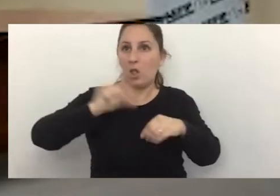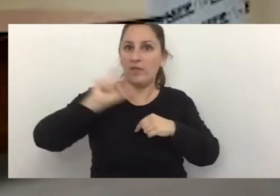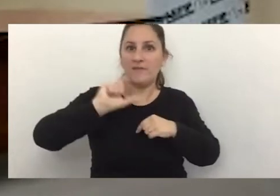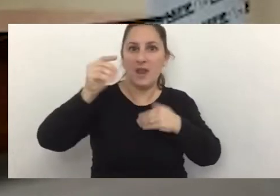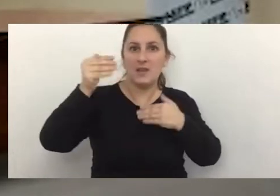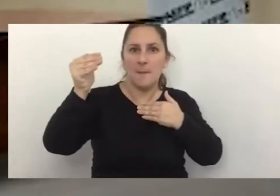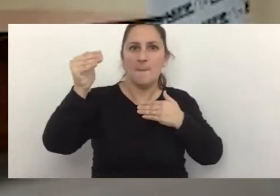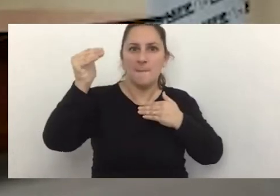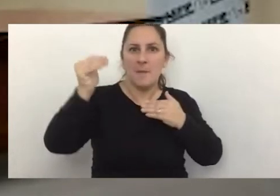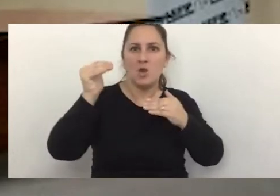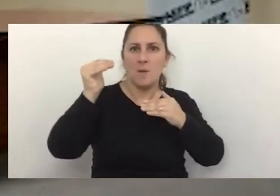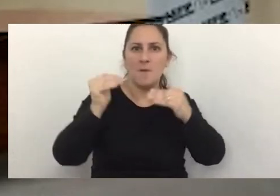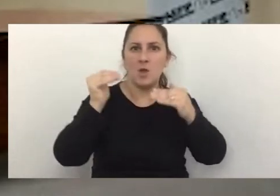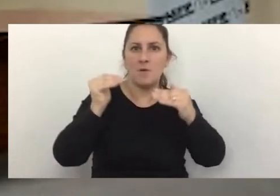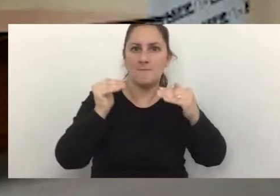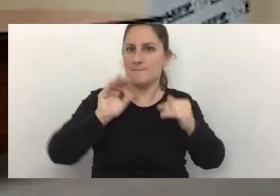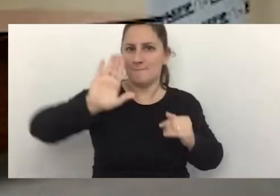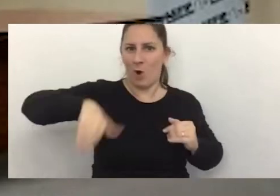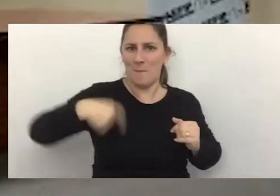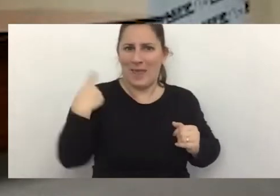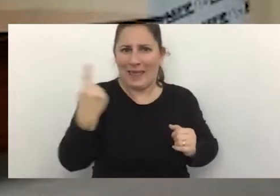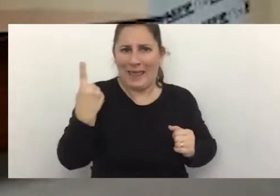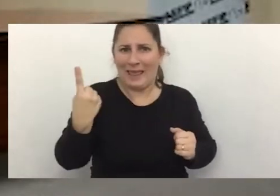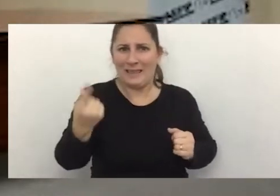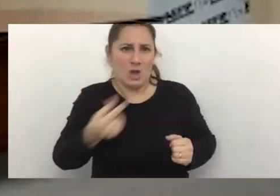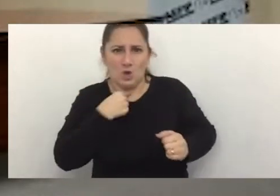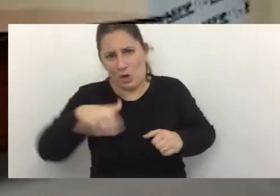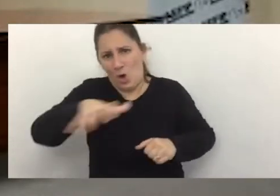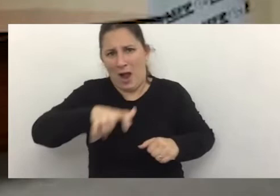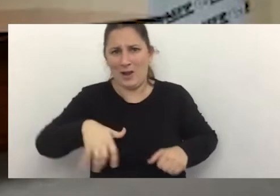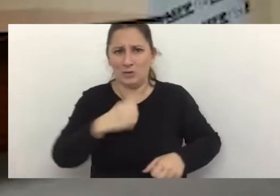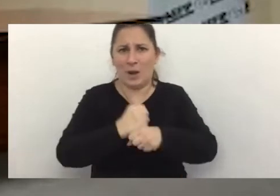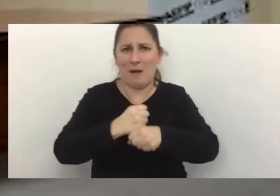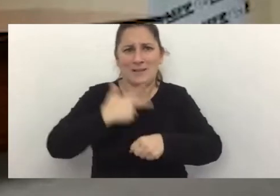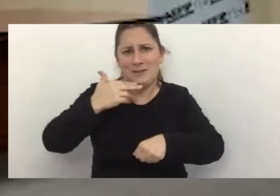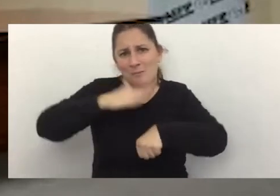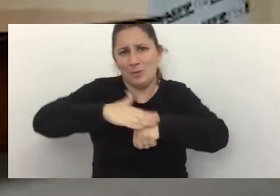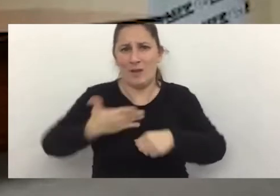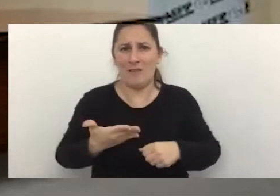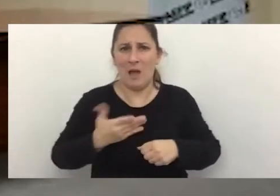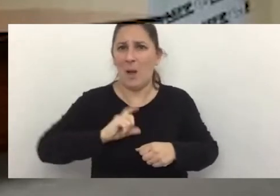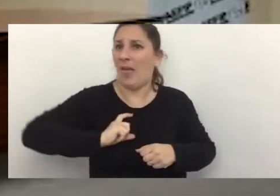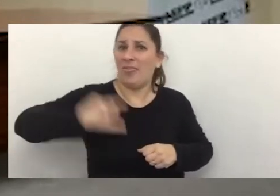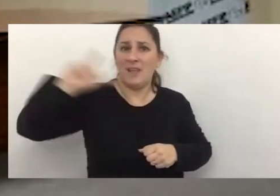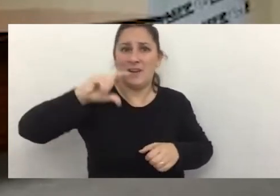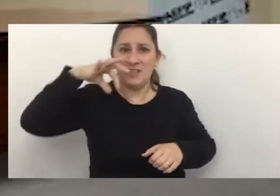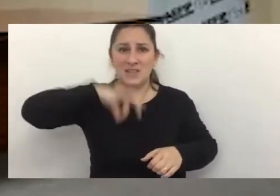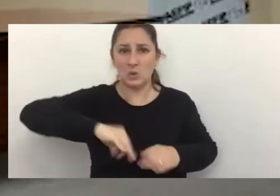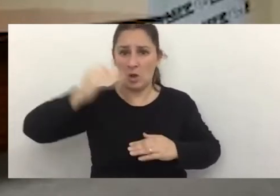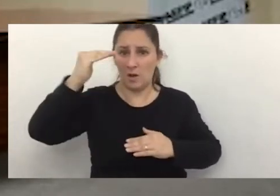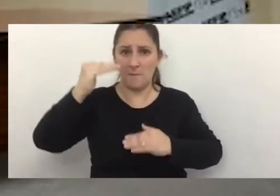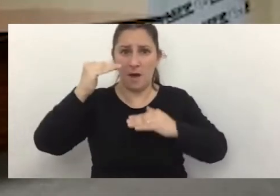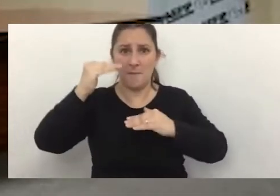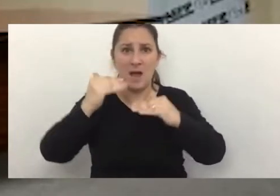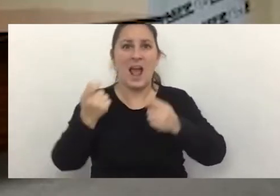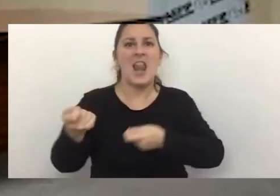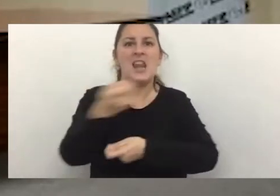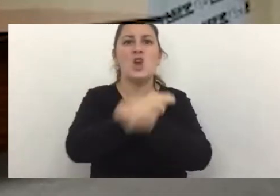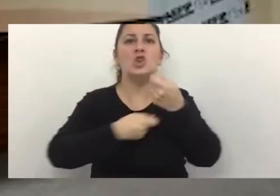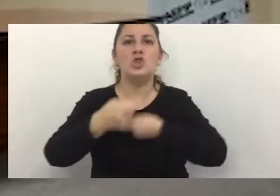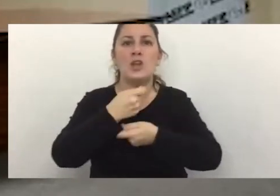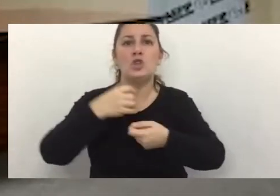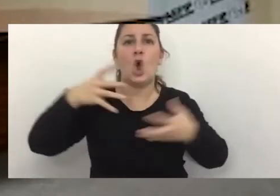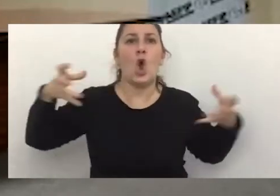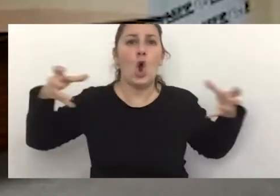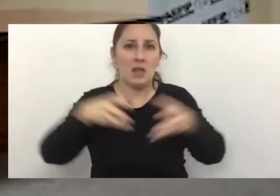Entonces ya no le convenía ser gerente, querían ser cajero, porque la brecha salarial se le achicaba, no había negociación colectiva en esos niveles.